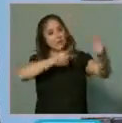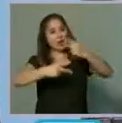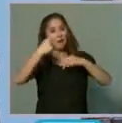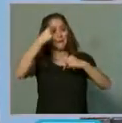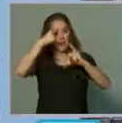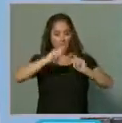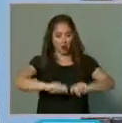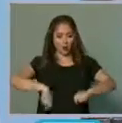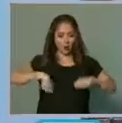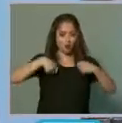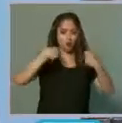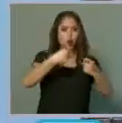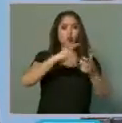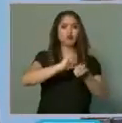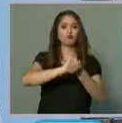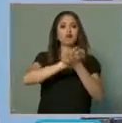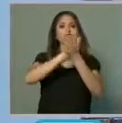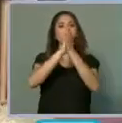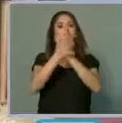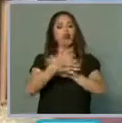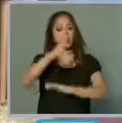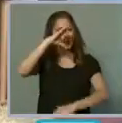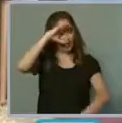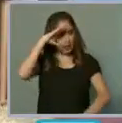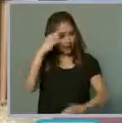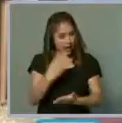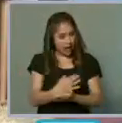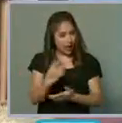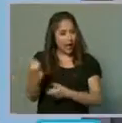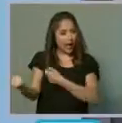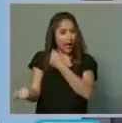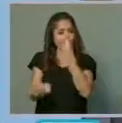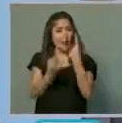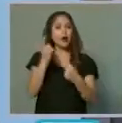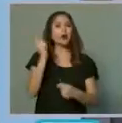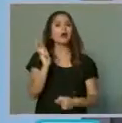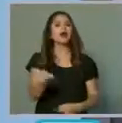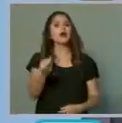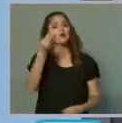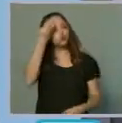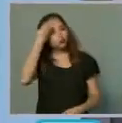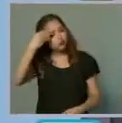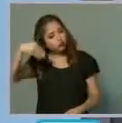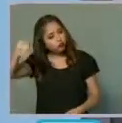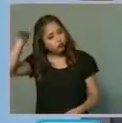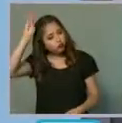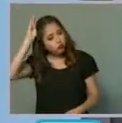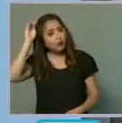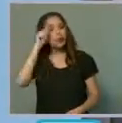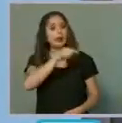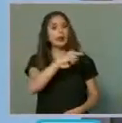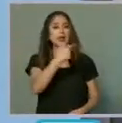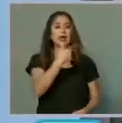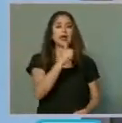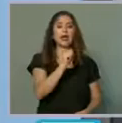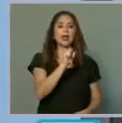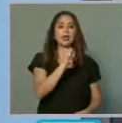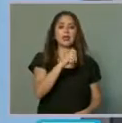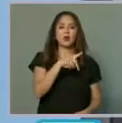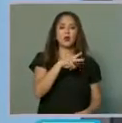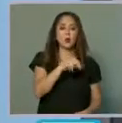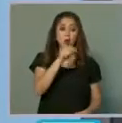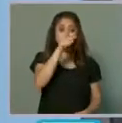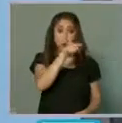ellos se bautizan acá, pero muy astutamente le dicen al jefe, a Hasekura, tú no te bautices en